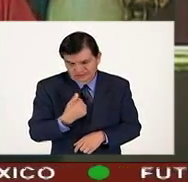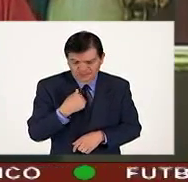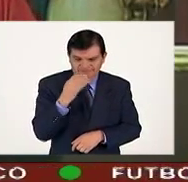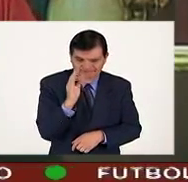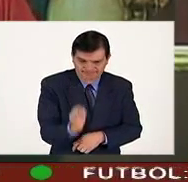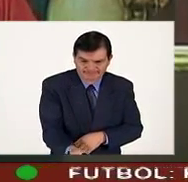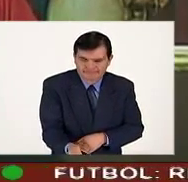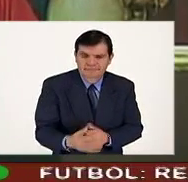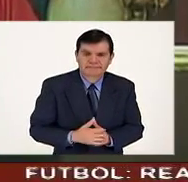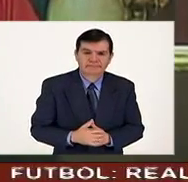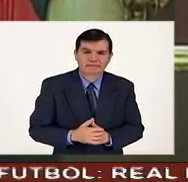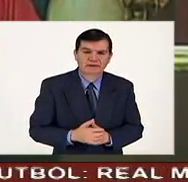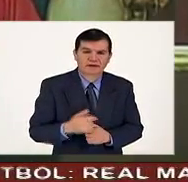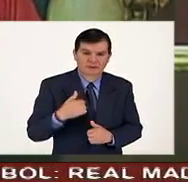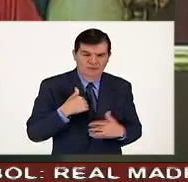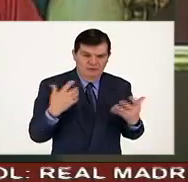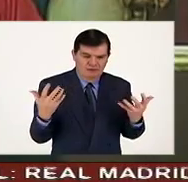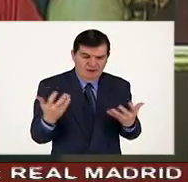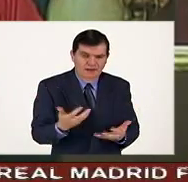aceptarlos y